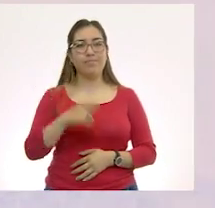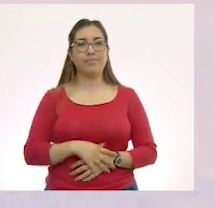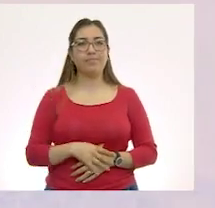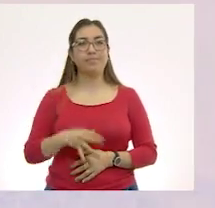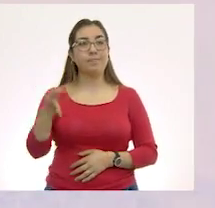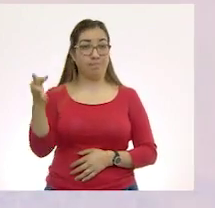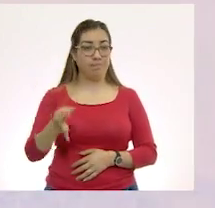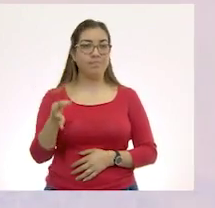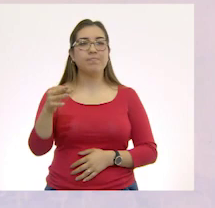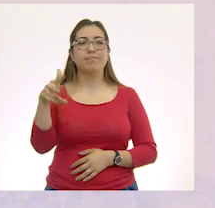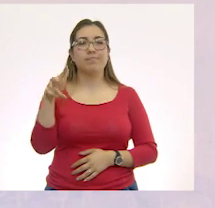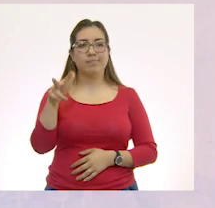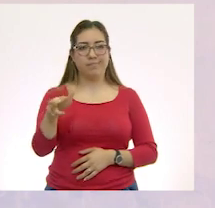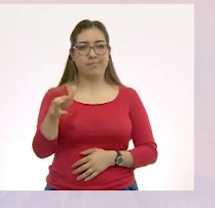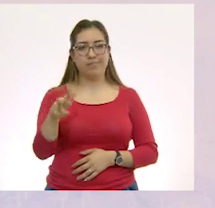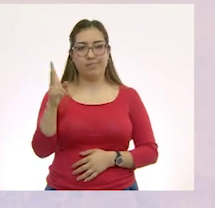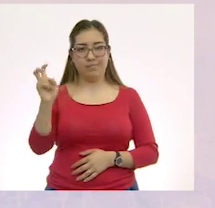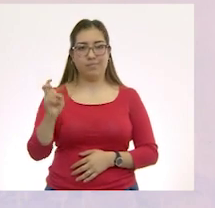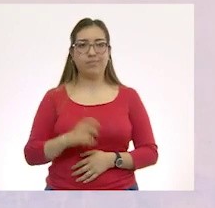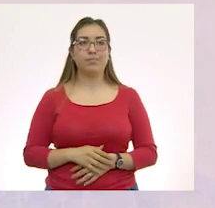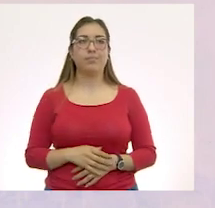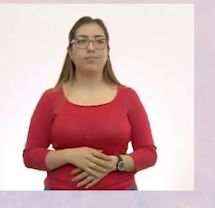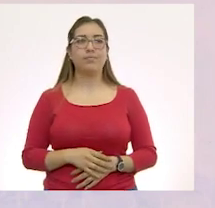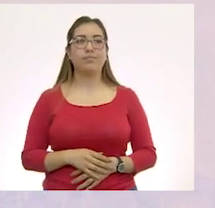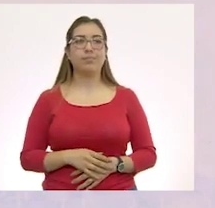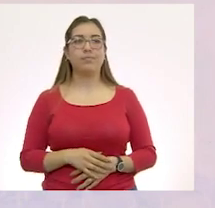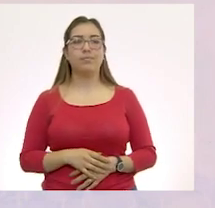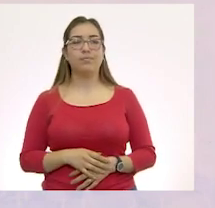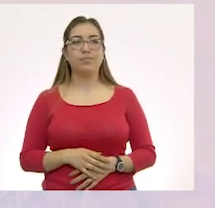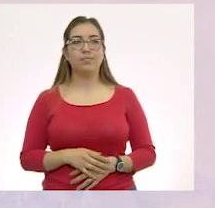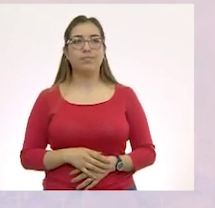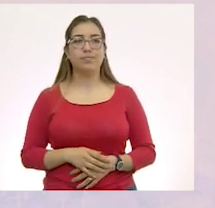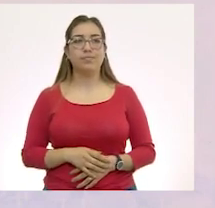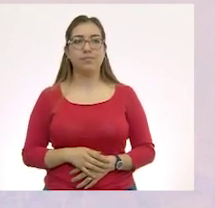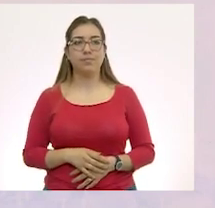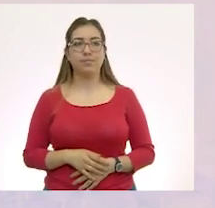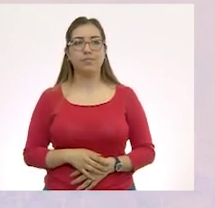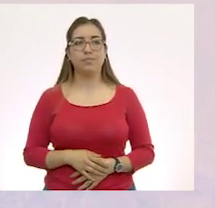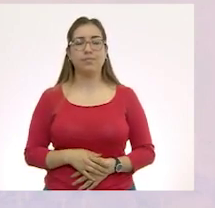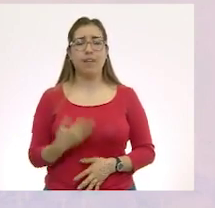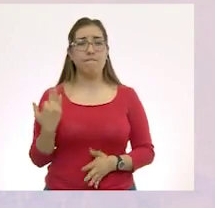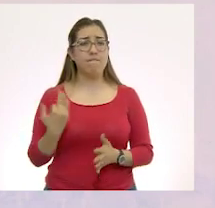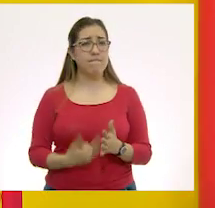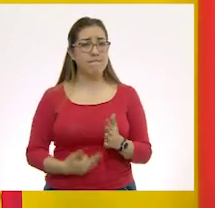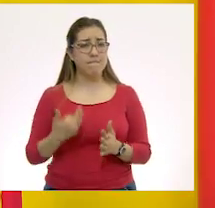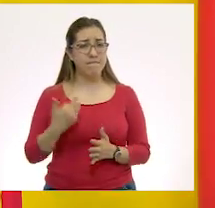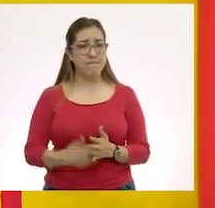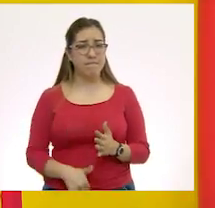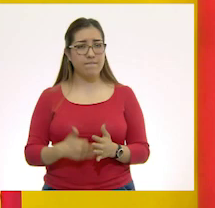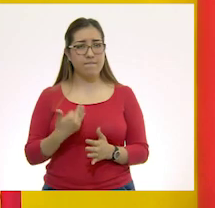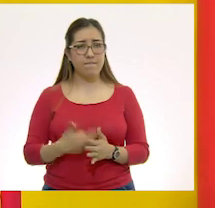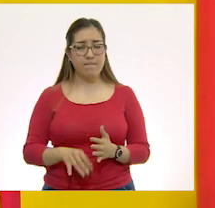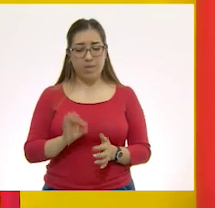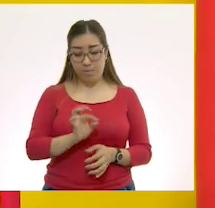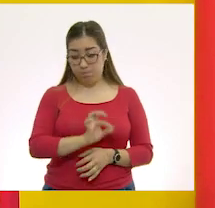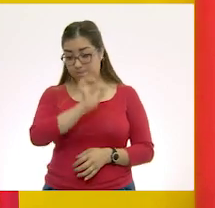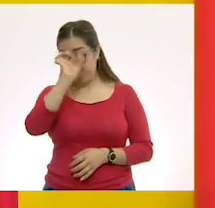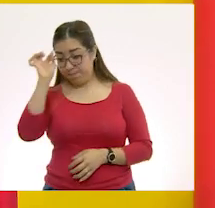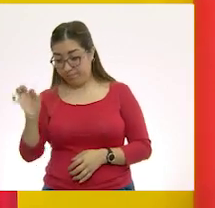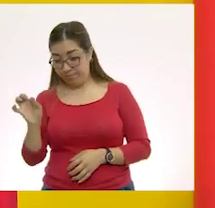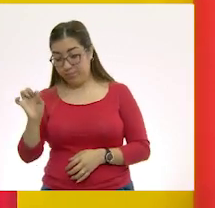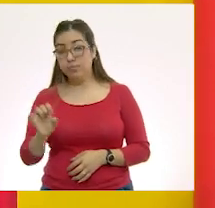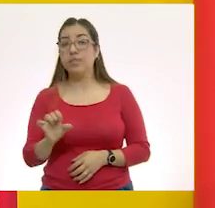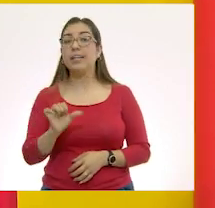bien pp lo voy a tachar lo vamos a pintar y nos falta suma este vintage otros